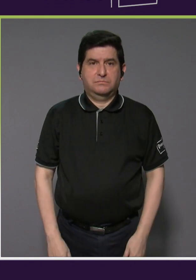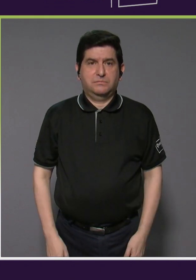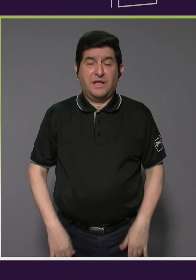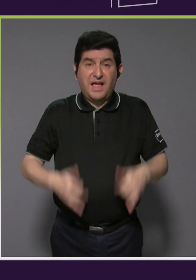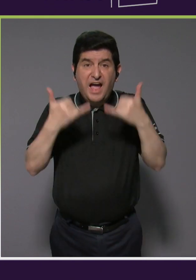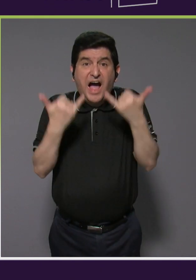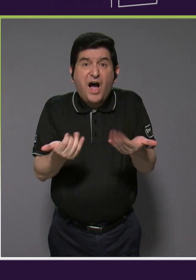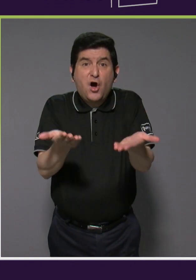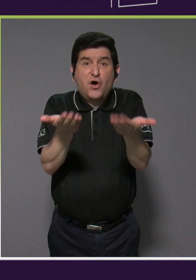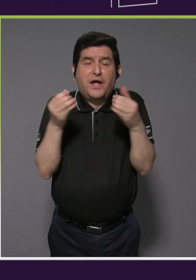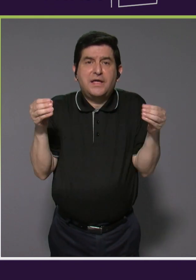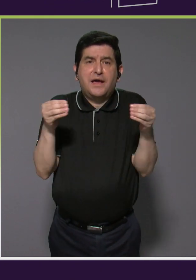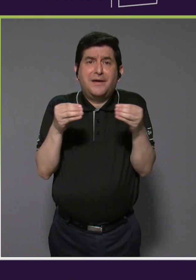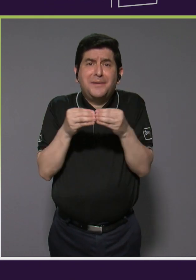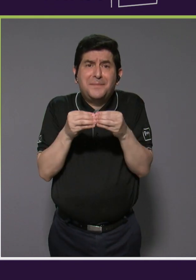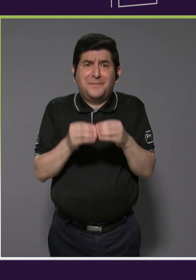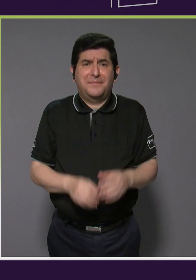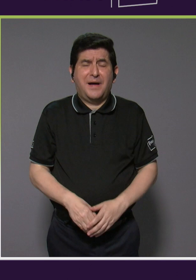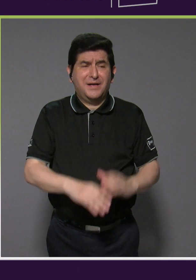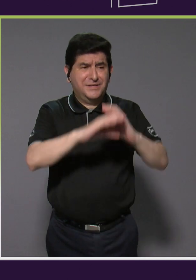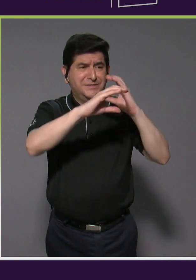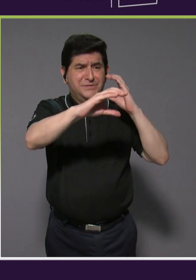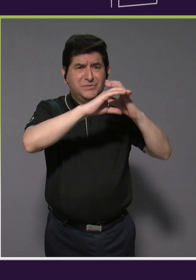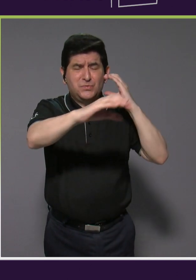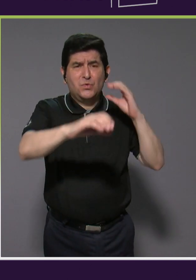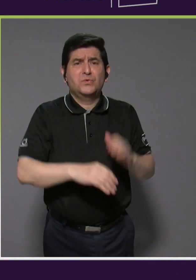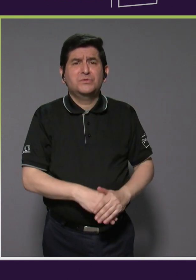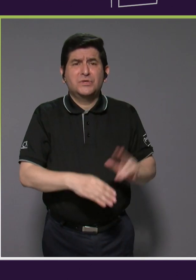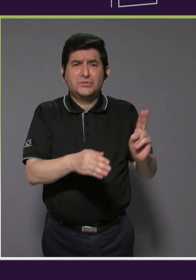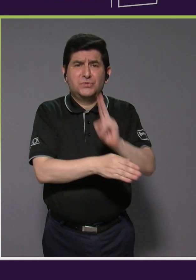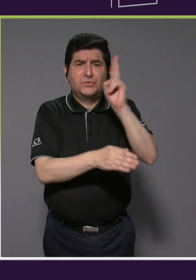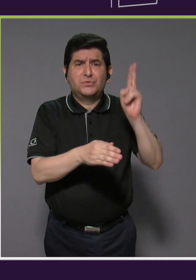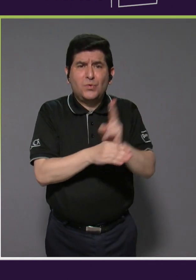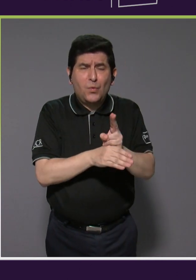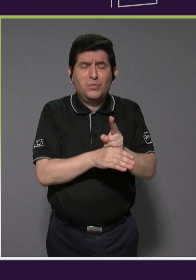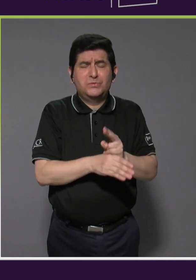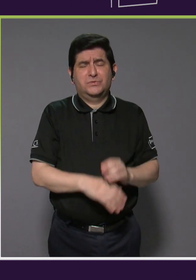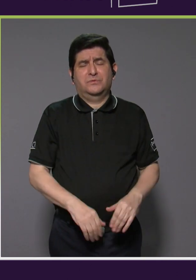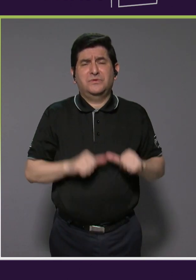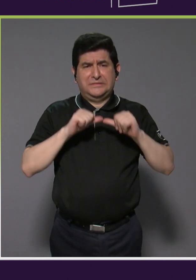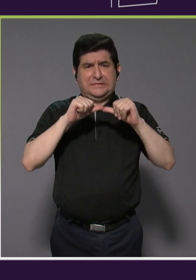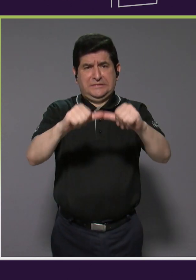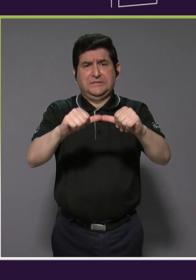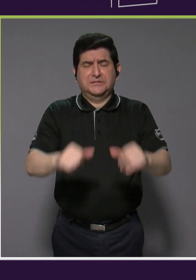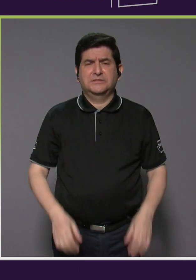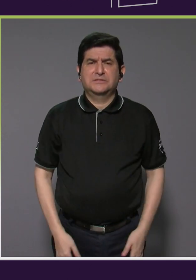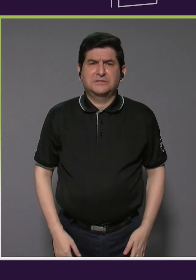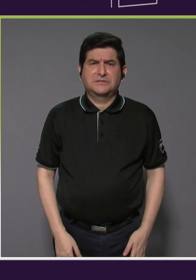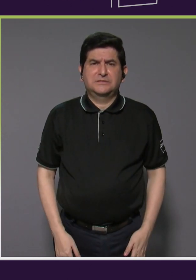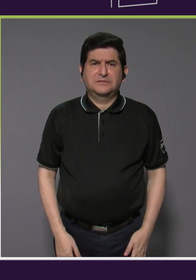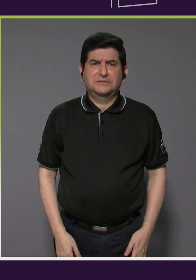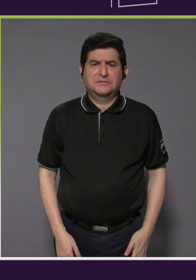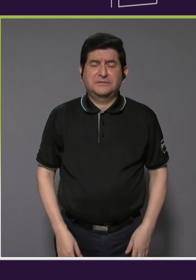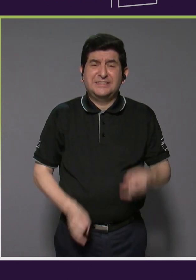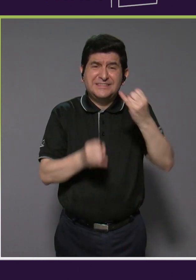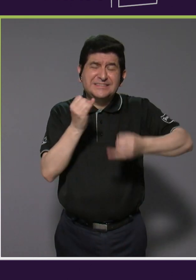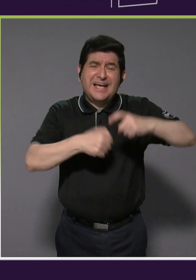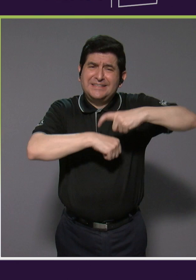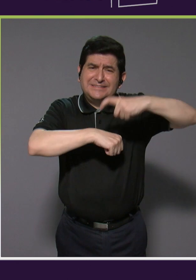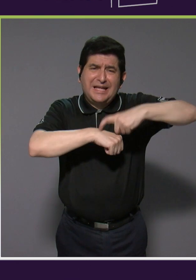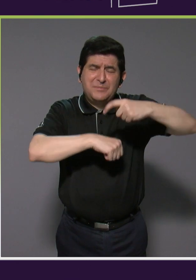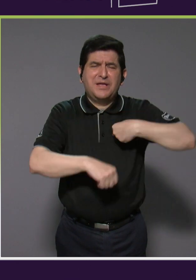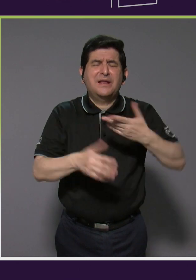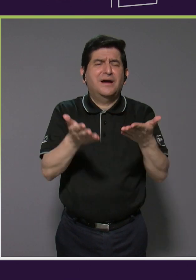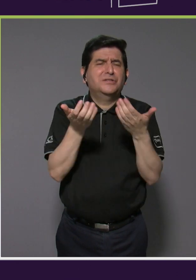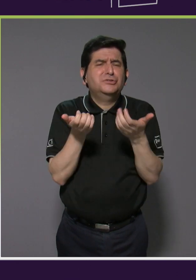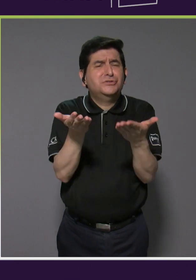ahora quieren más que esos buses tengan una mayor vigencia. Y doña Liliana, y esa se nos va accesibilidad, acabando el tiempo, sí. y entonces a mí me